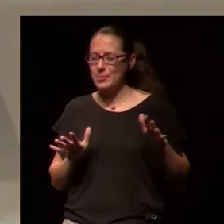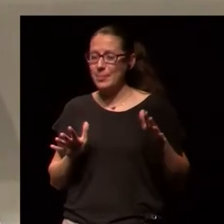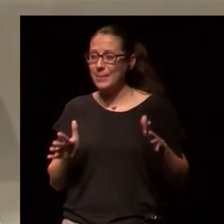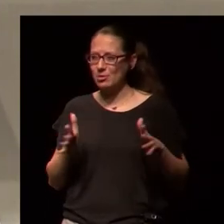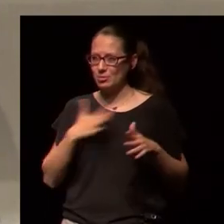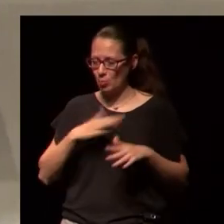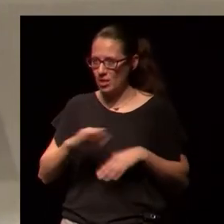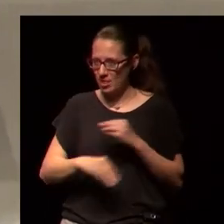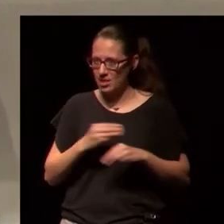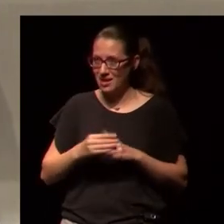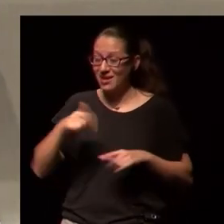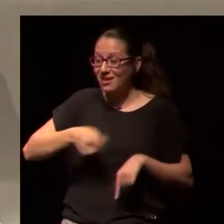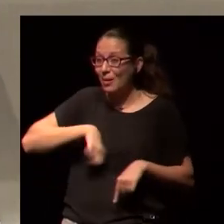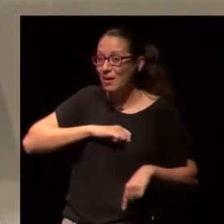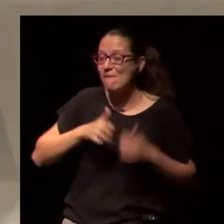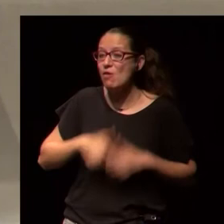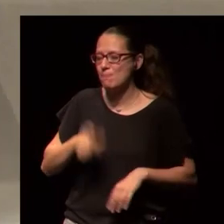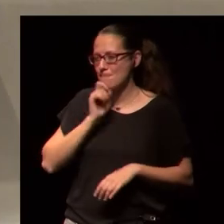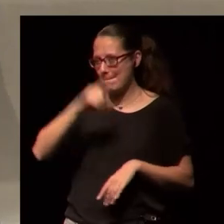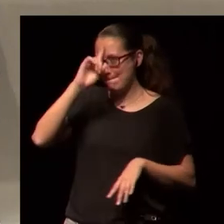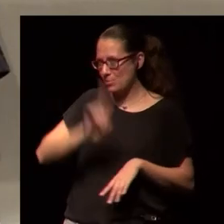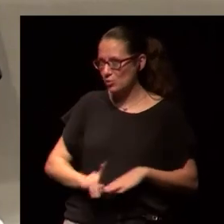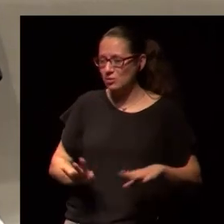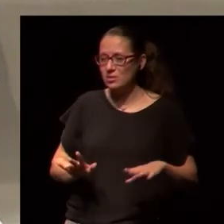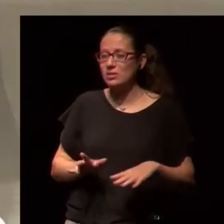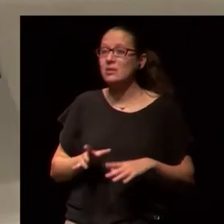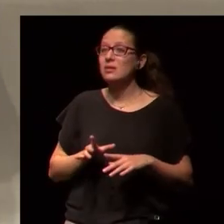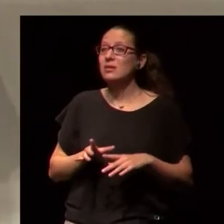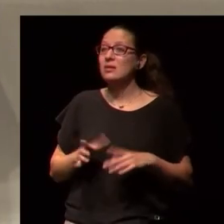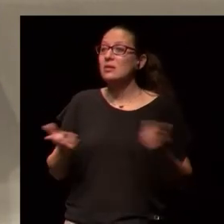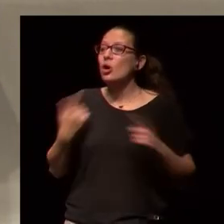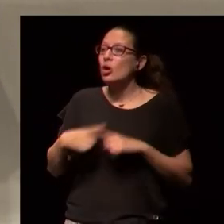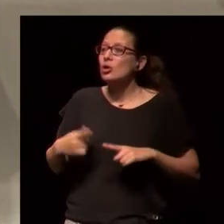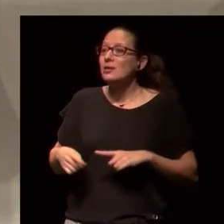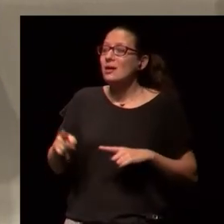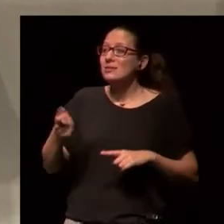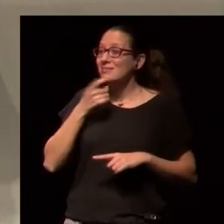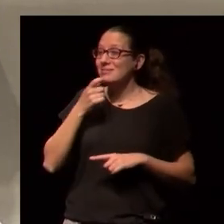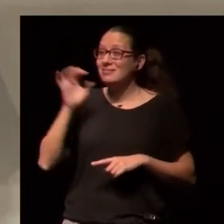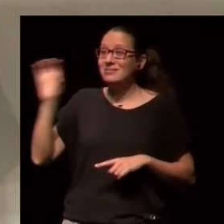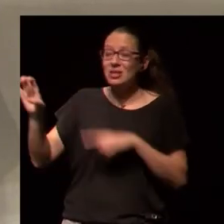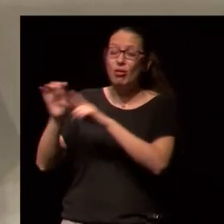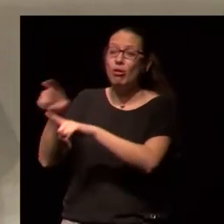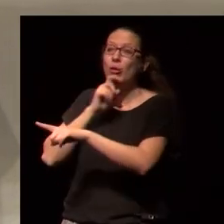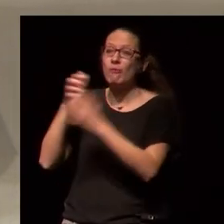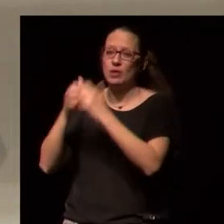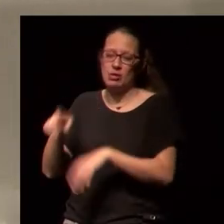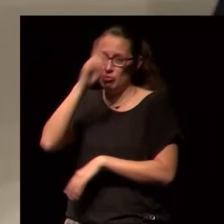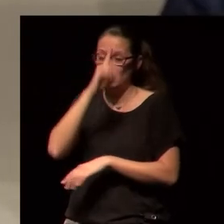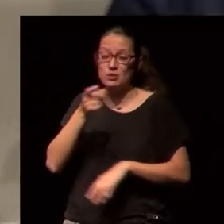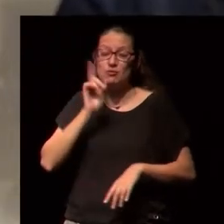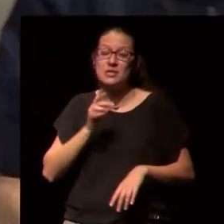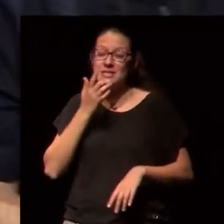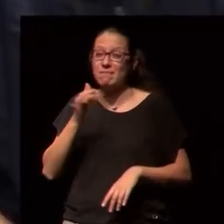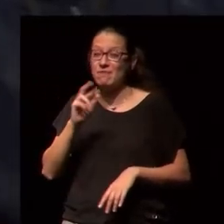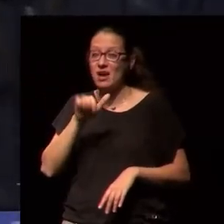posibilidad. En España no sé cómo funciona, desde luego no sé tampoco cómo funcionan las cosas en el Reino Unido. A lo mejor François puede hablar acerca de